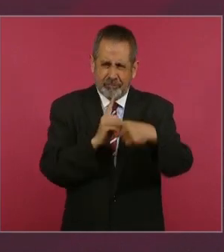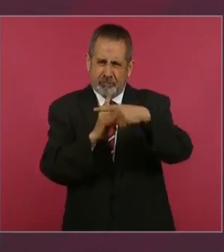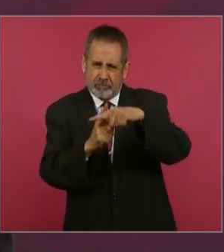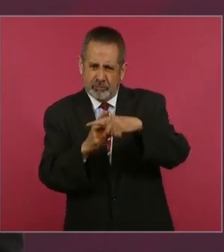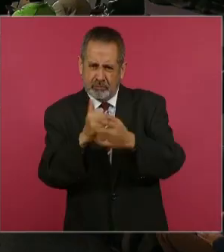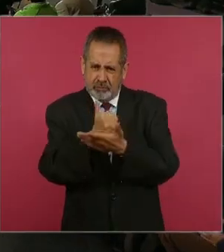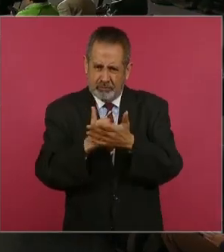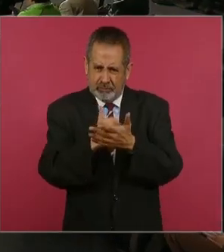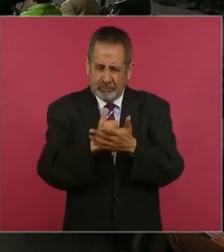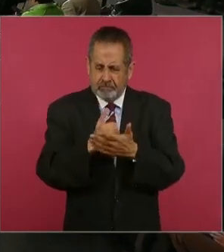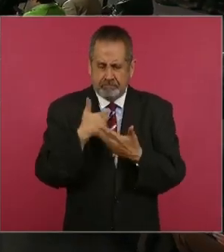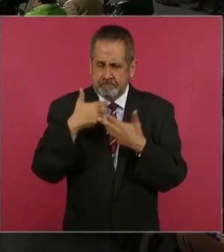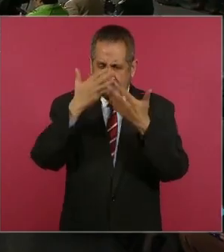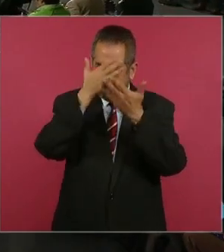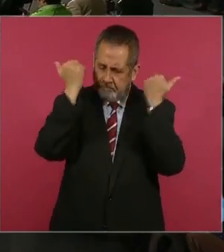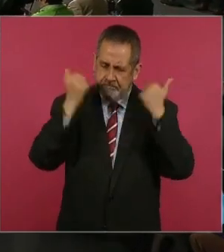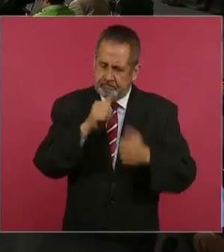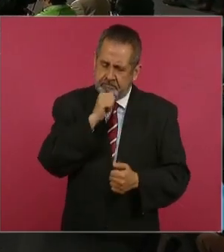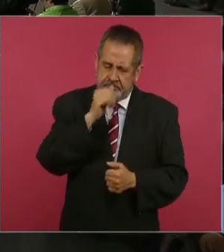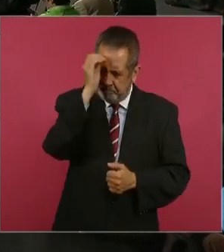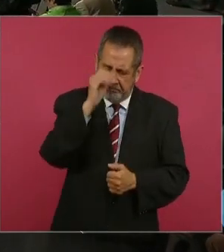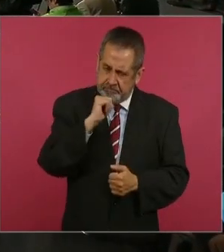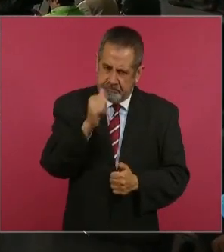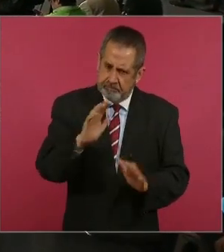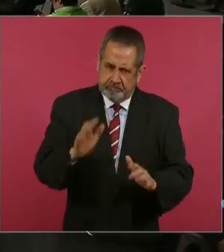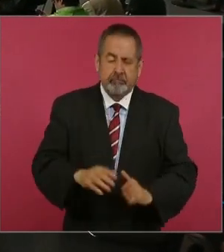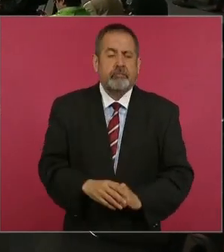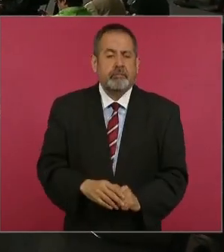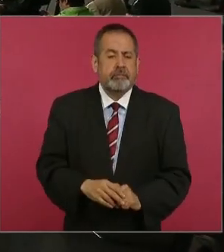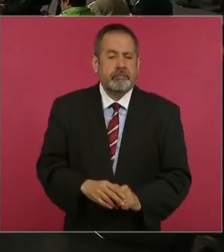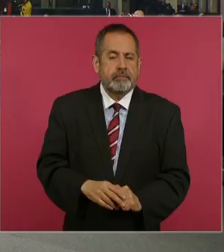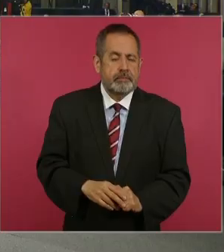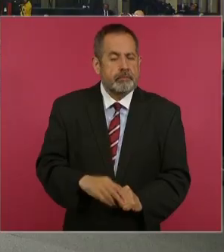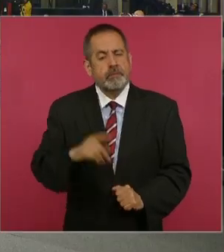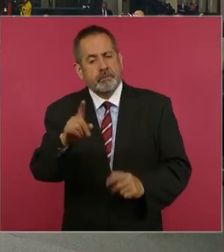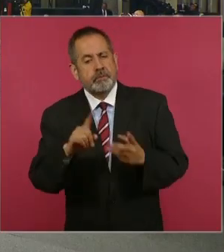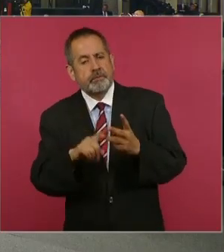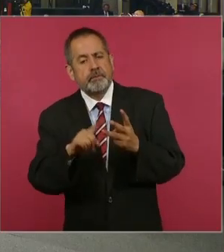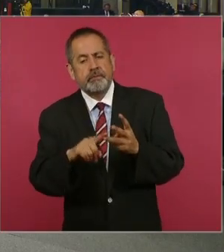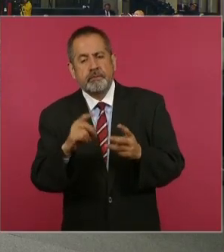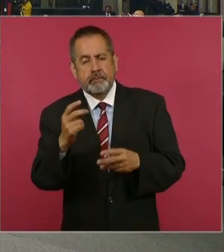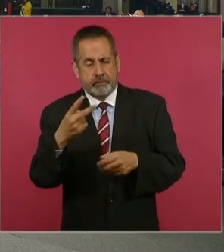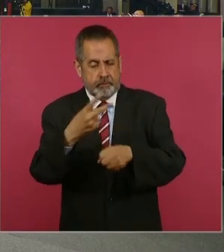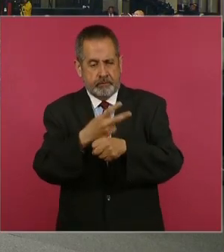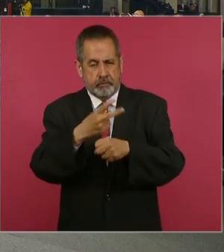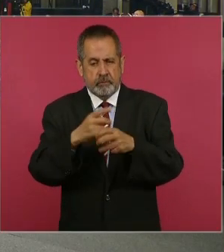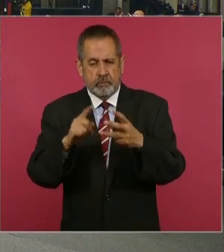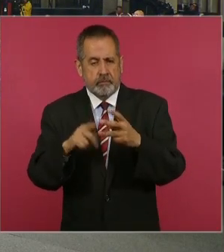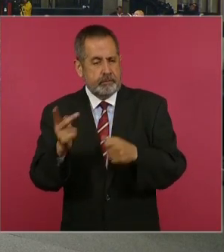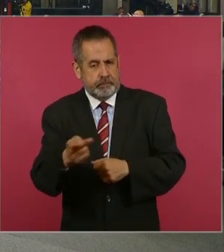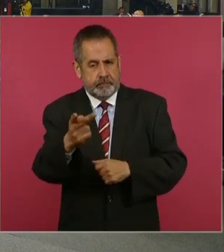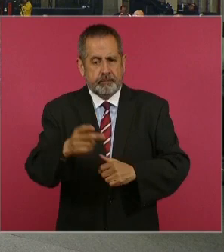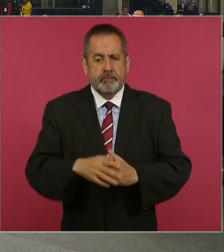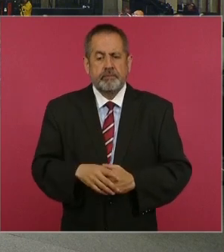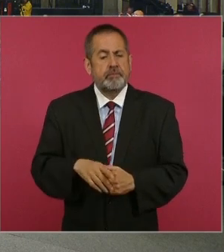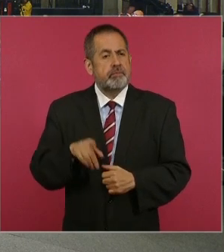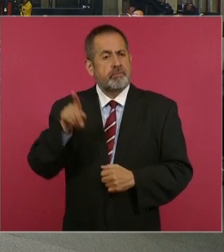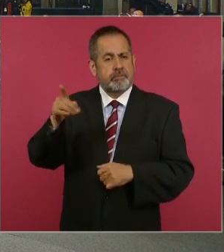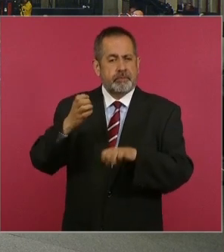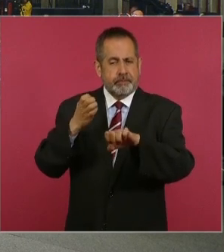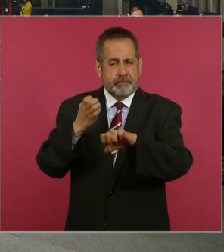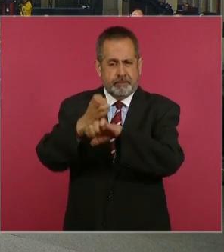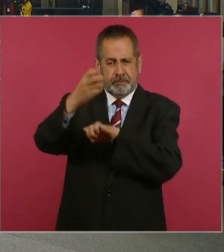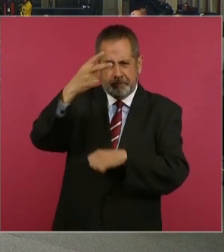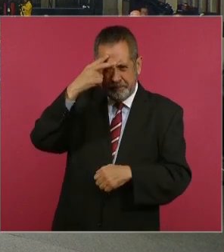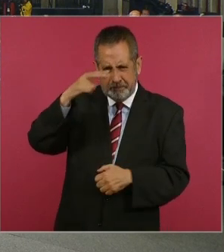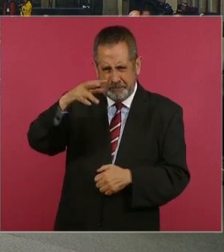información Ok presidente mi segunda pregunta es en el Estado de México aproximadamente